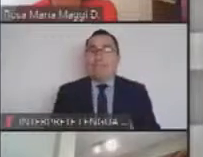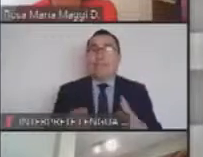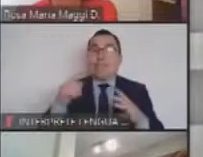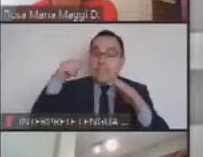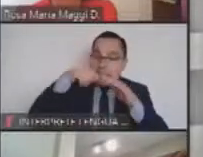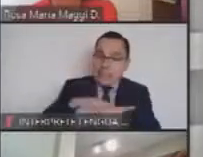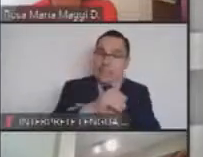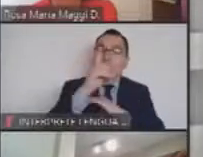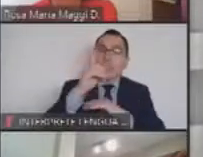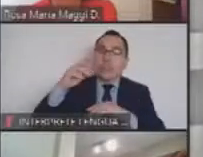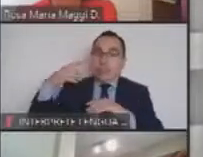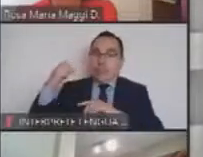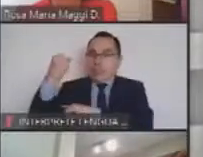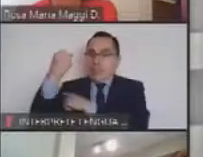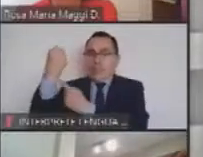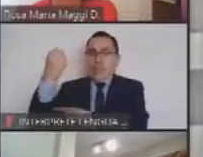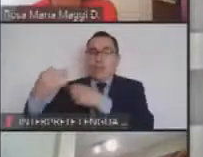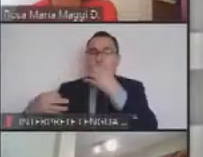del Poder Judicial.